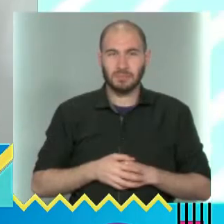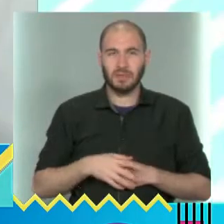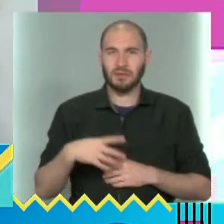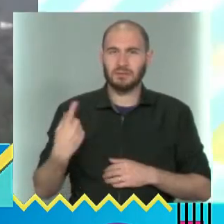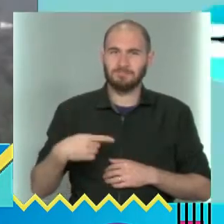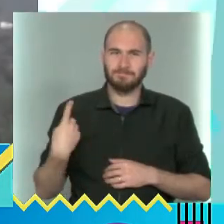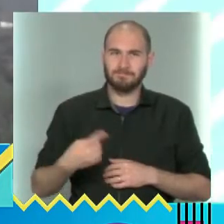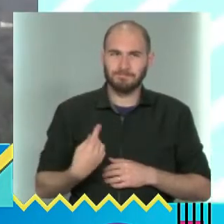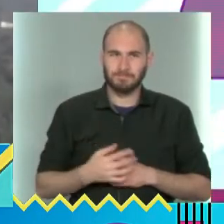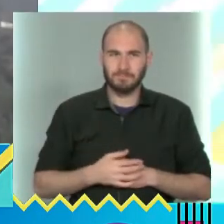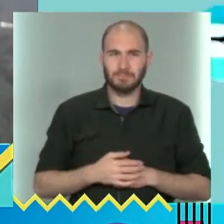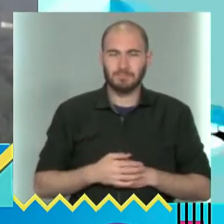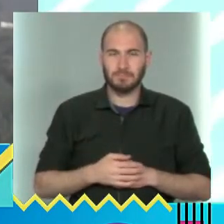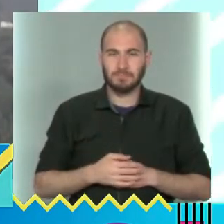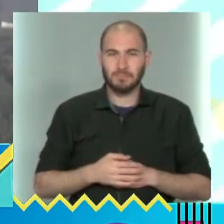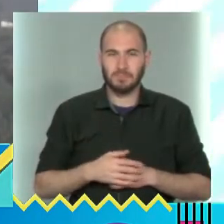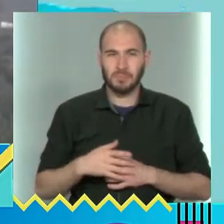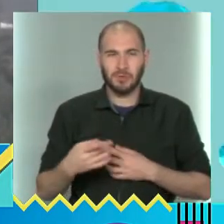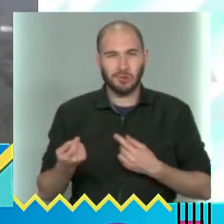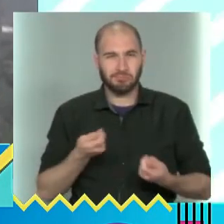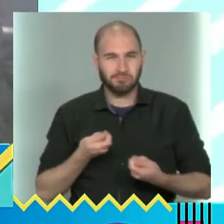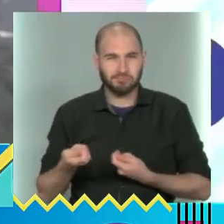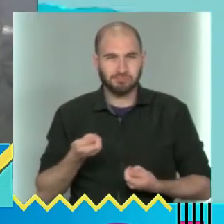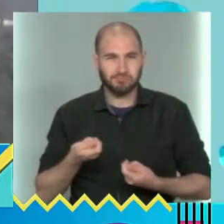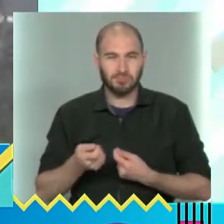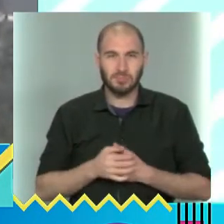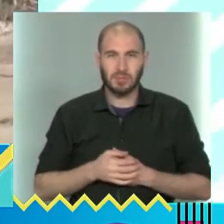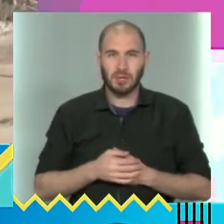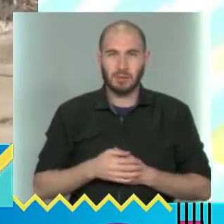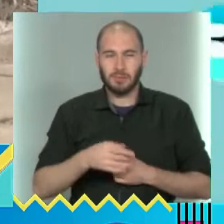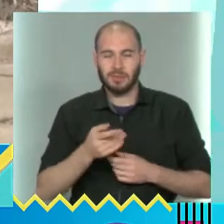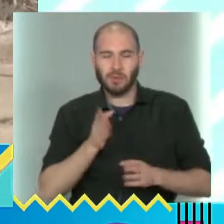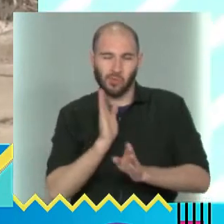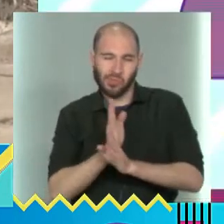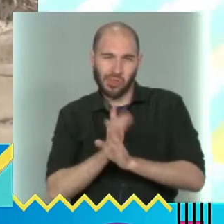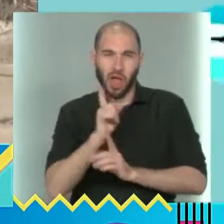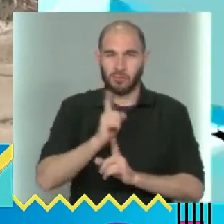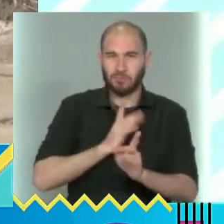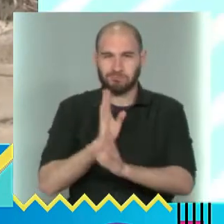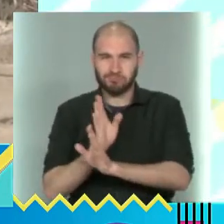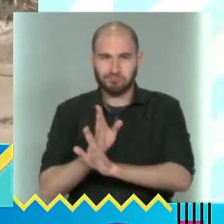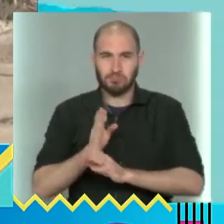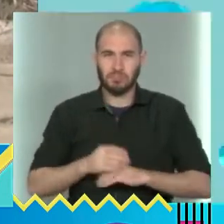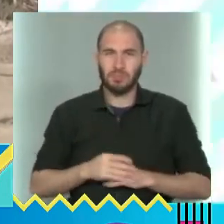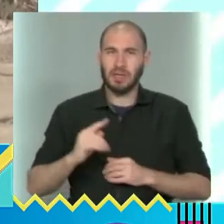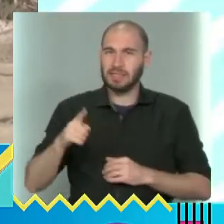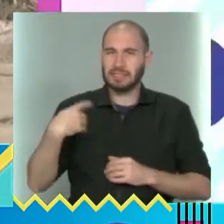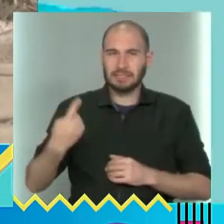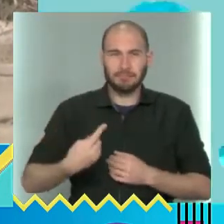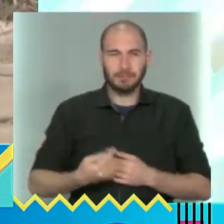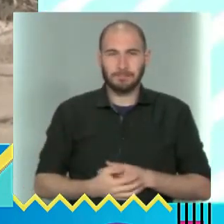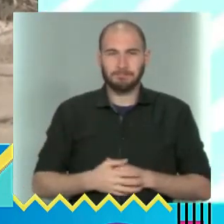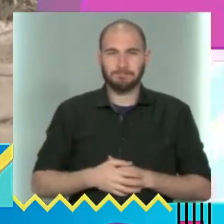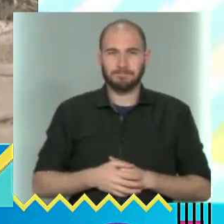Siempre ha sido el juego del gato y el ratón aquí. Siempre tratando